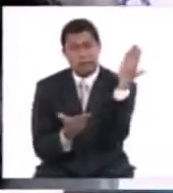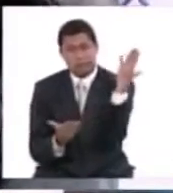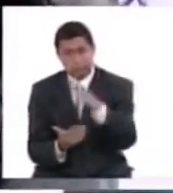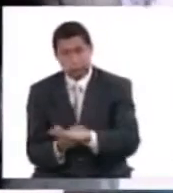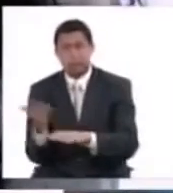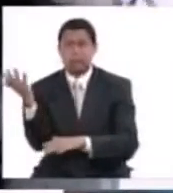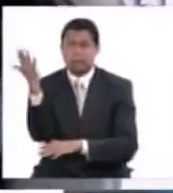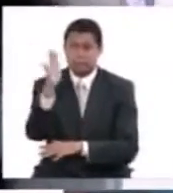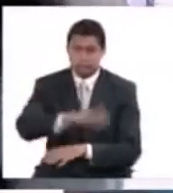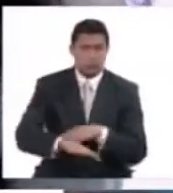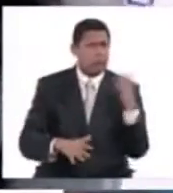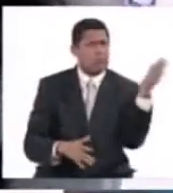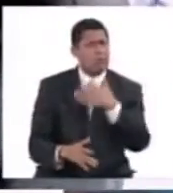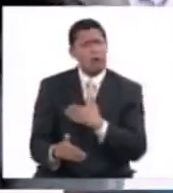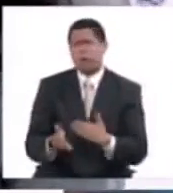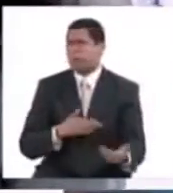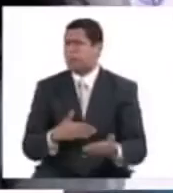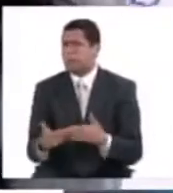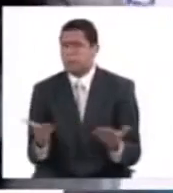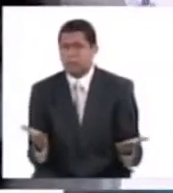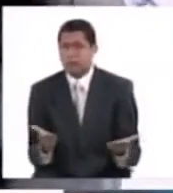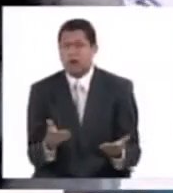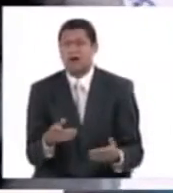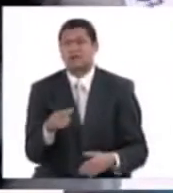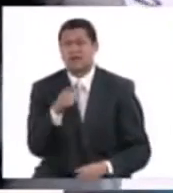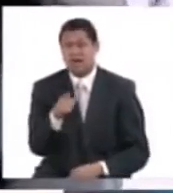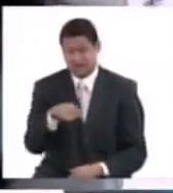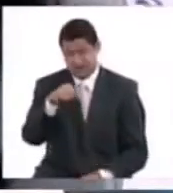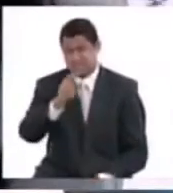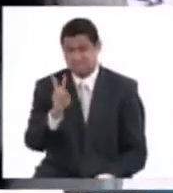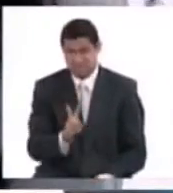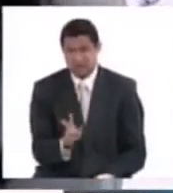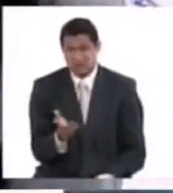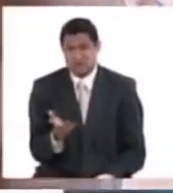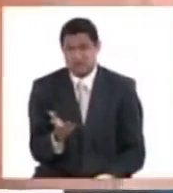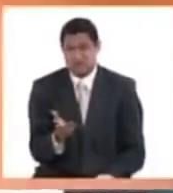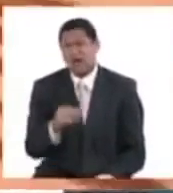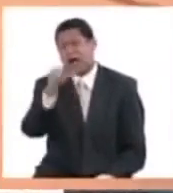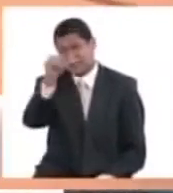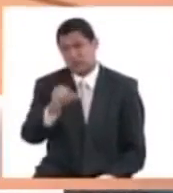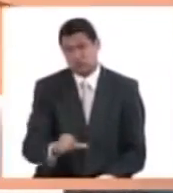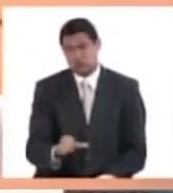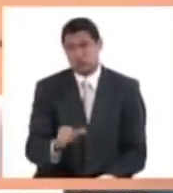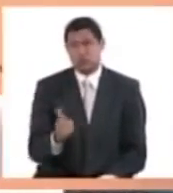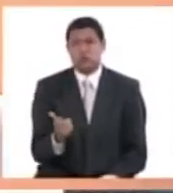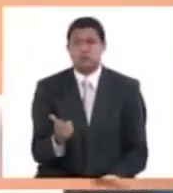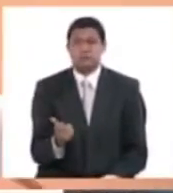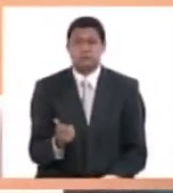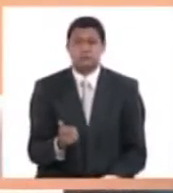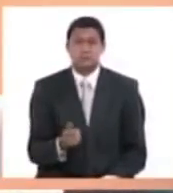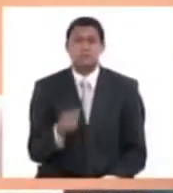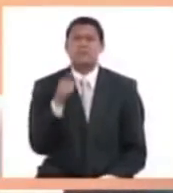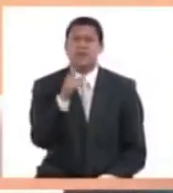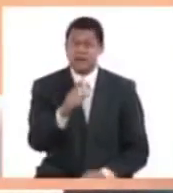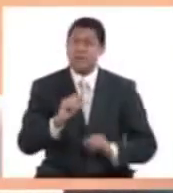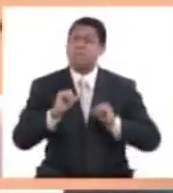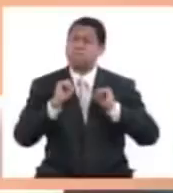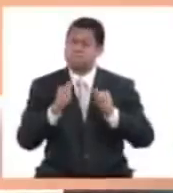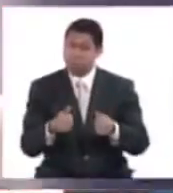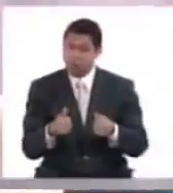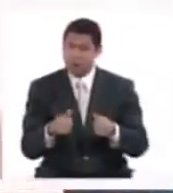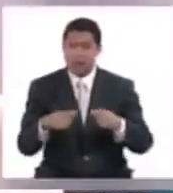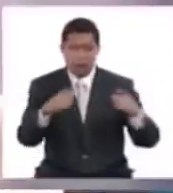deforestación indiscriminada que suele pasar al sur del país, pues eso fomenta